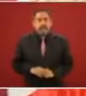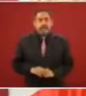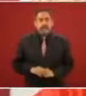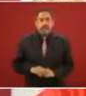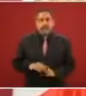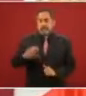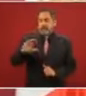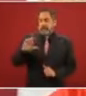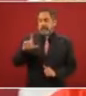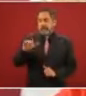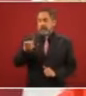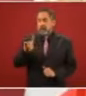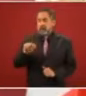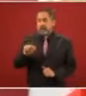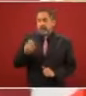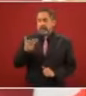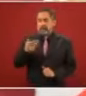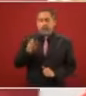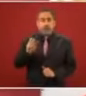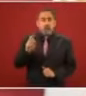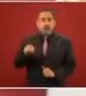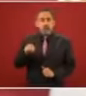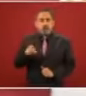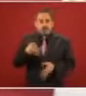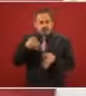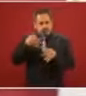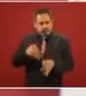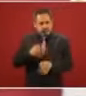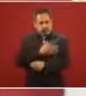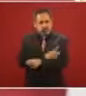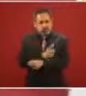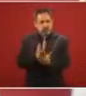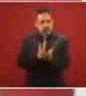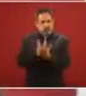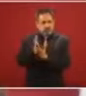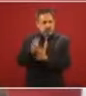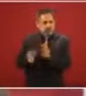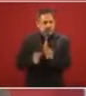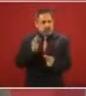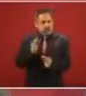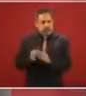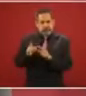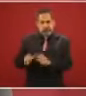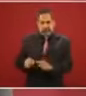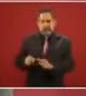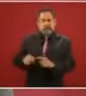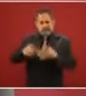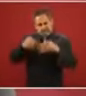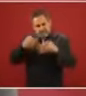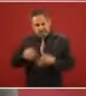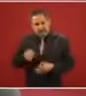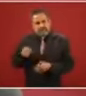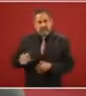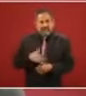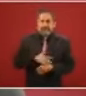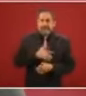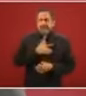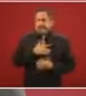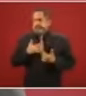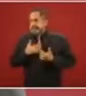Claudia Sheinbaum es una mujer con principios, honesta, íntegra, humana.